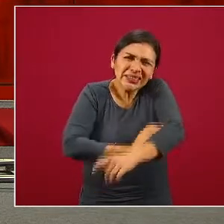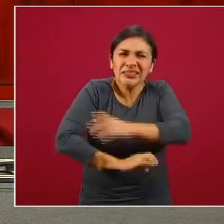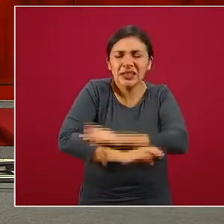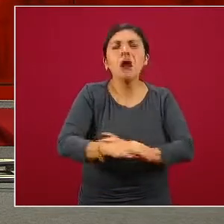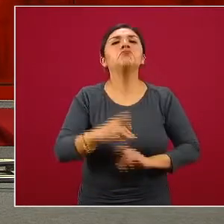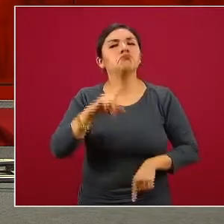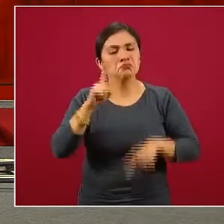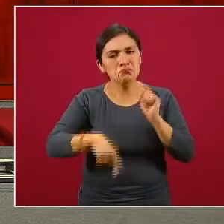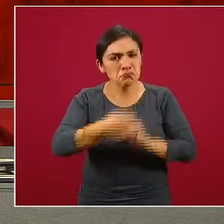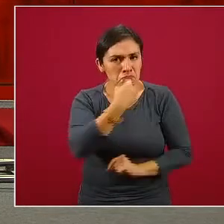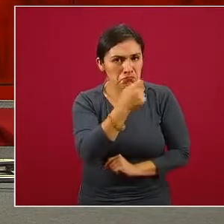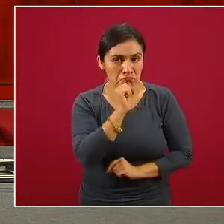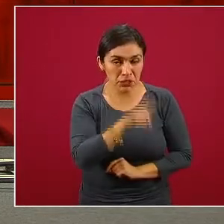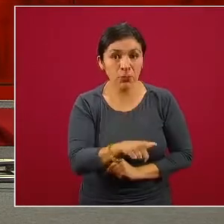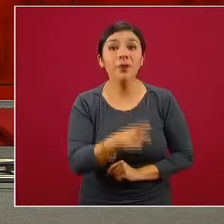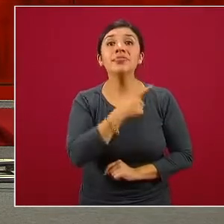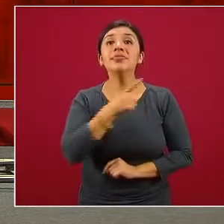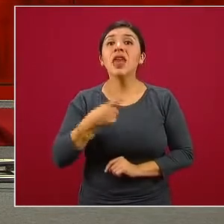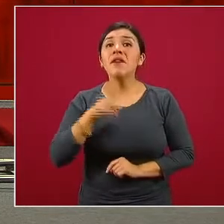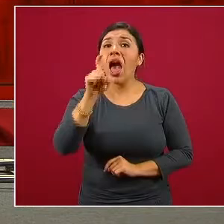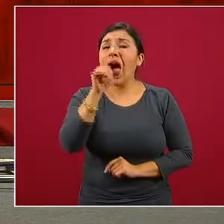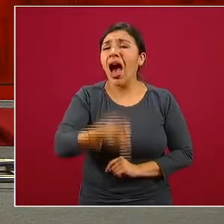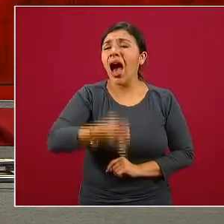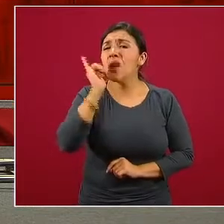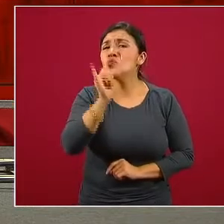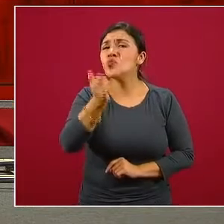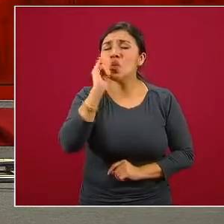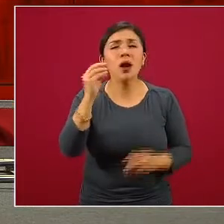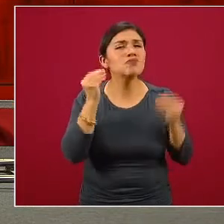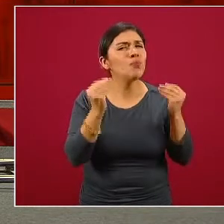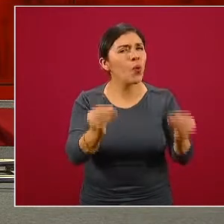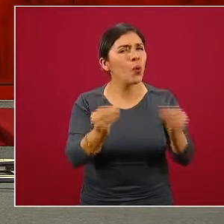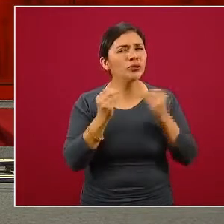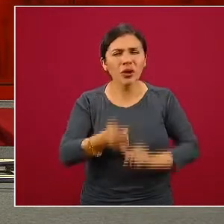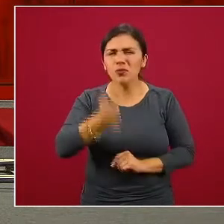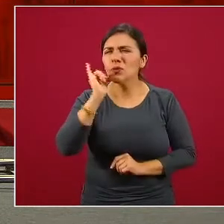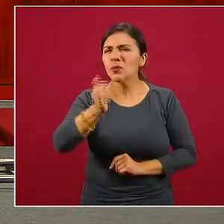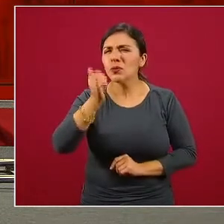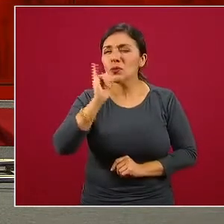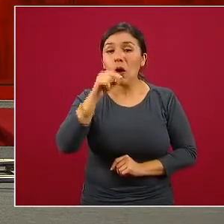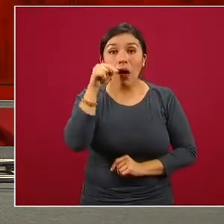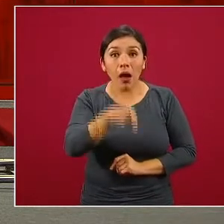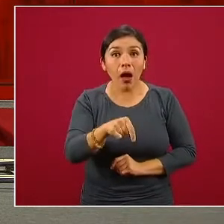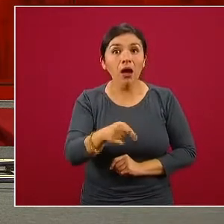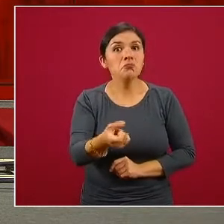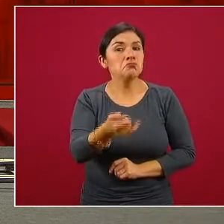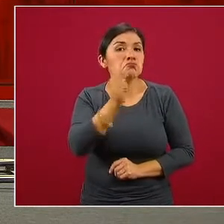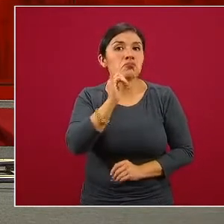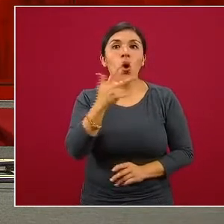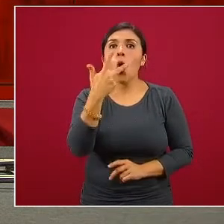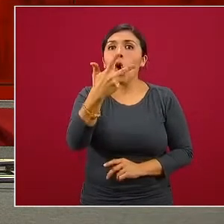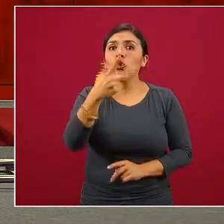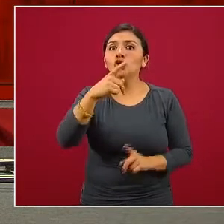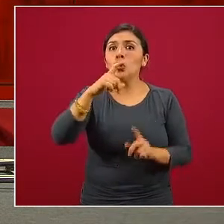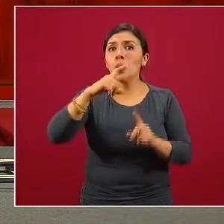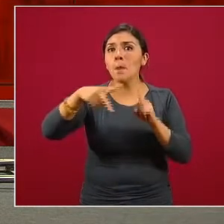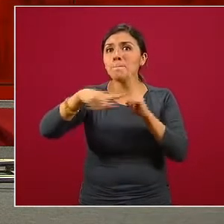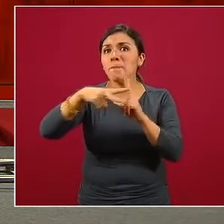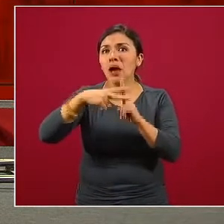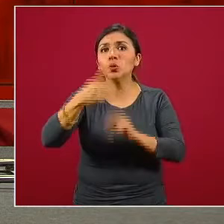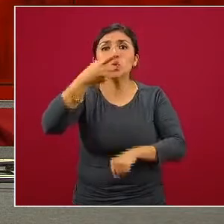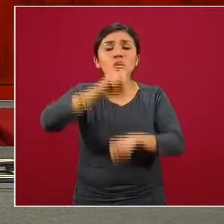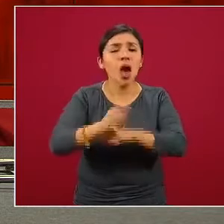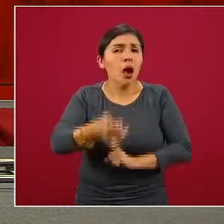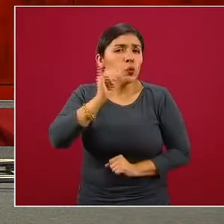articulaciones. Hay que mantenerse muy hidratados. Muy hidratados, esto quiere decir tomar al menos 8 vasos de agua al